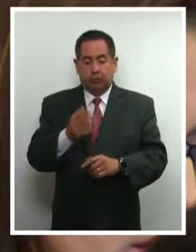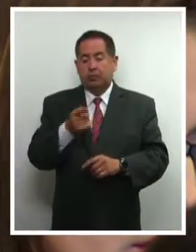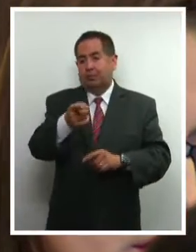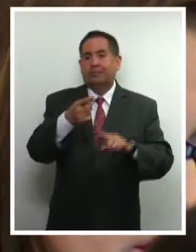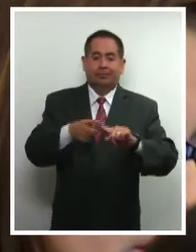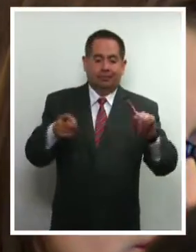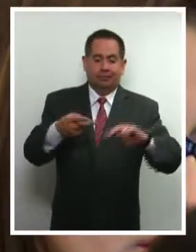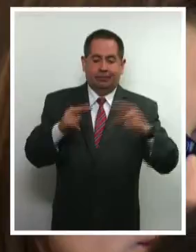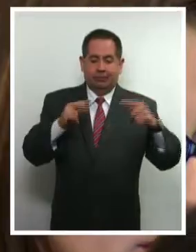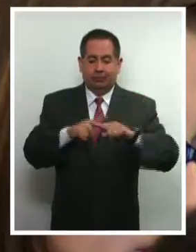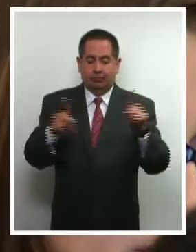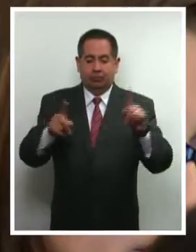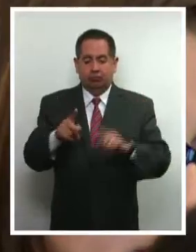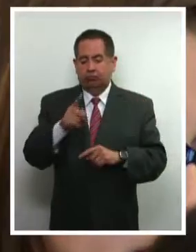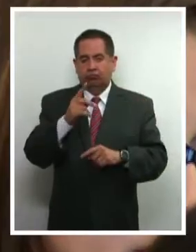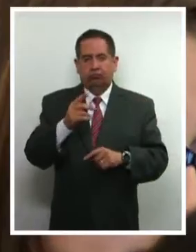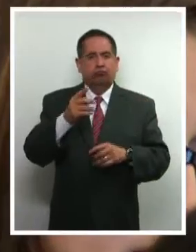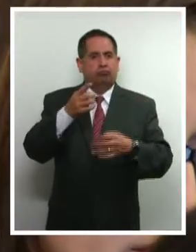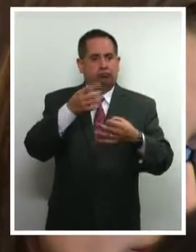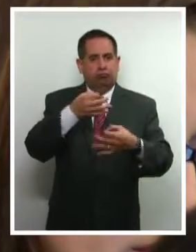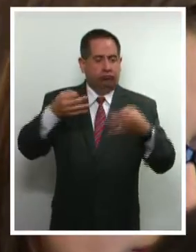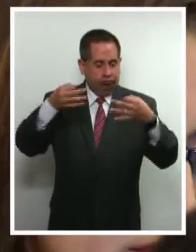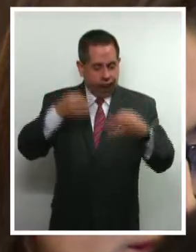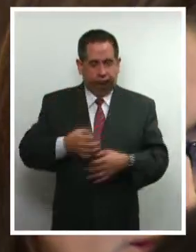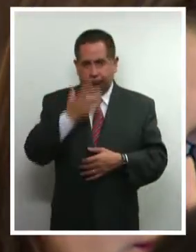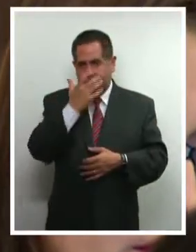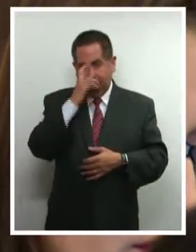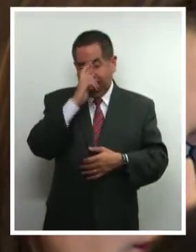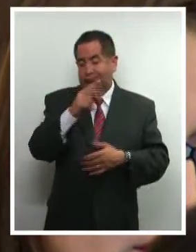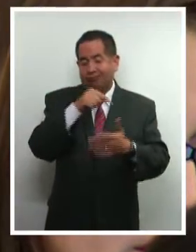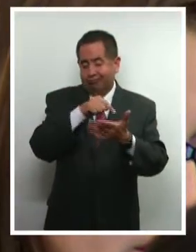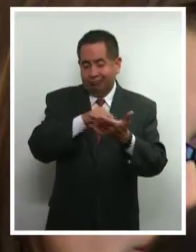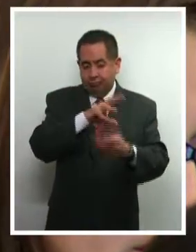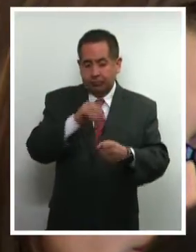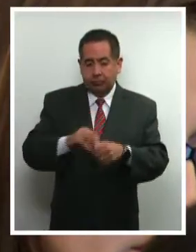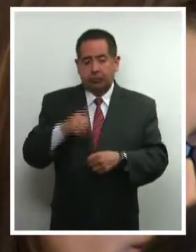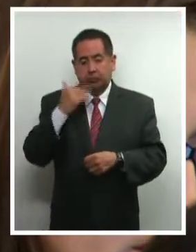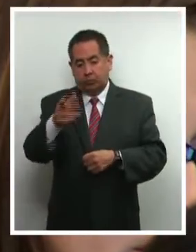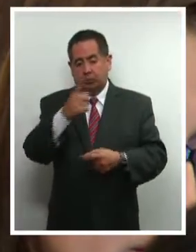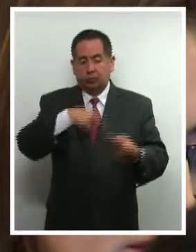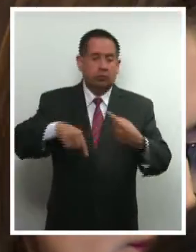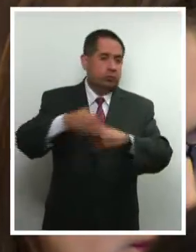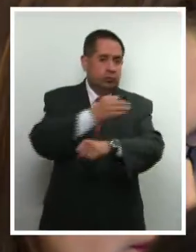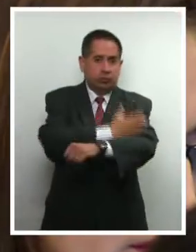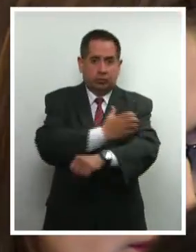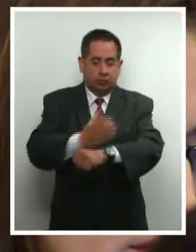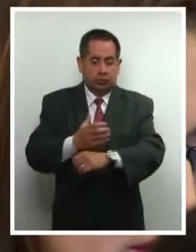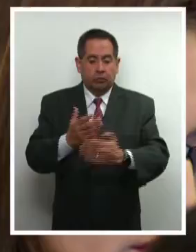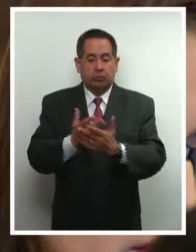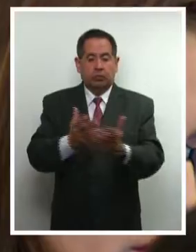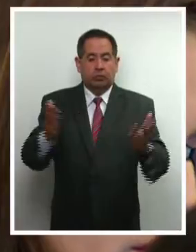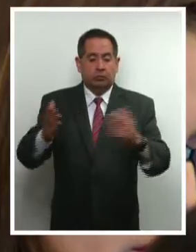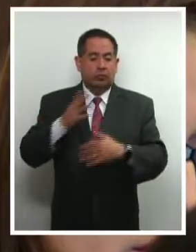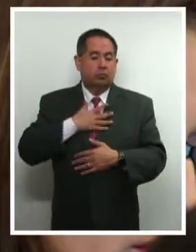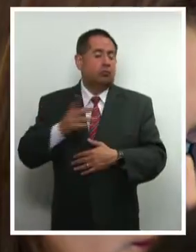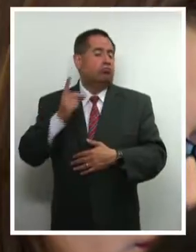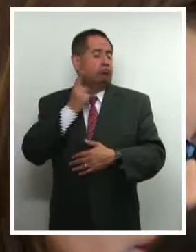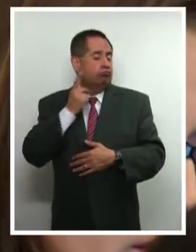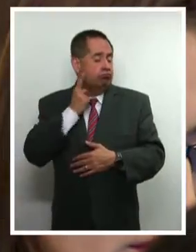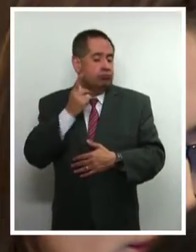diferente de la serenidad que han guardado todas las fracciones. Yo les pediría a mis compañeros